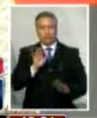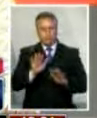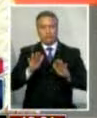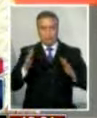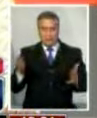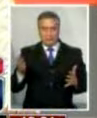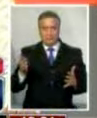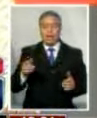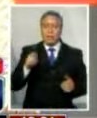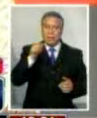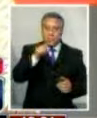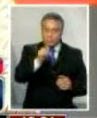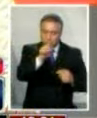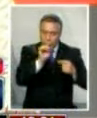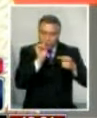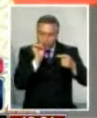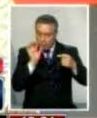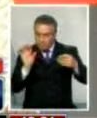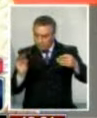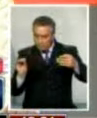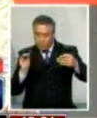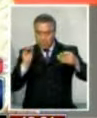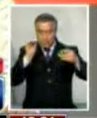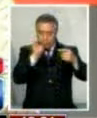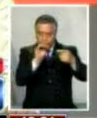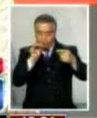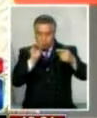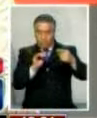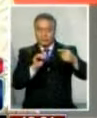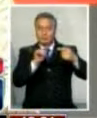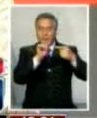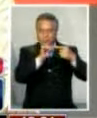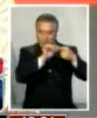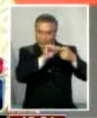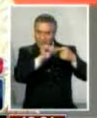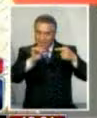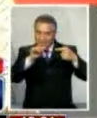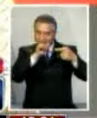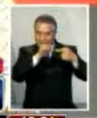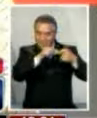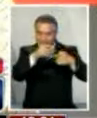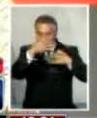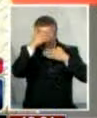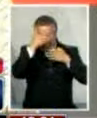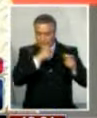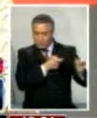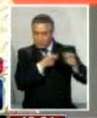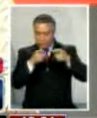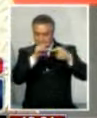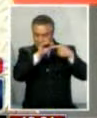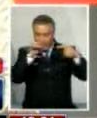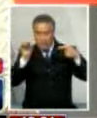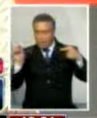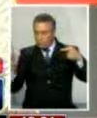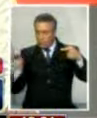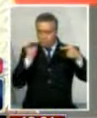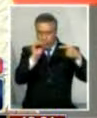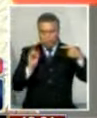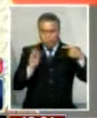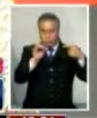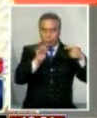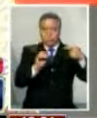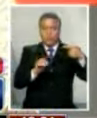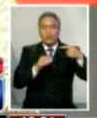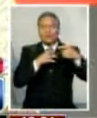la tipificación, los delitos que recaen bajo el delito de terrorismo en Chile es muy